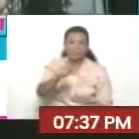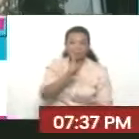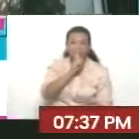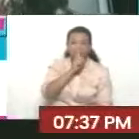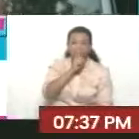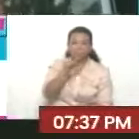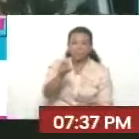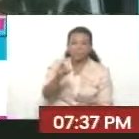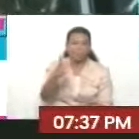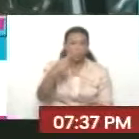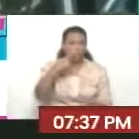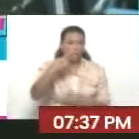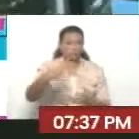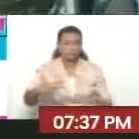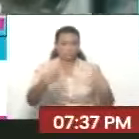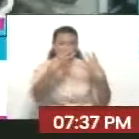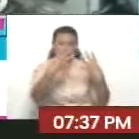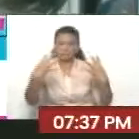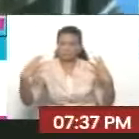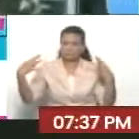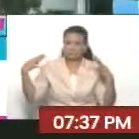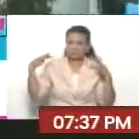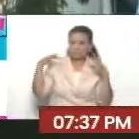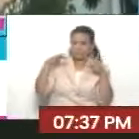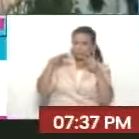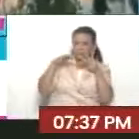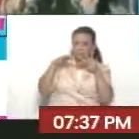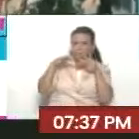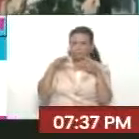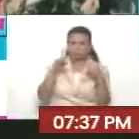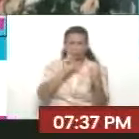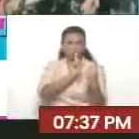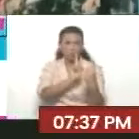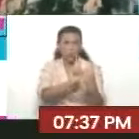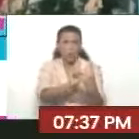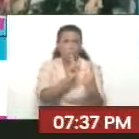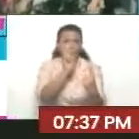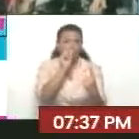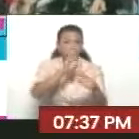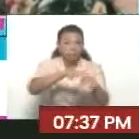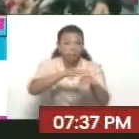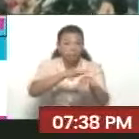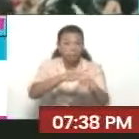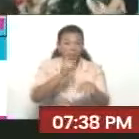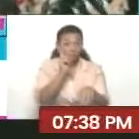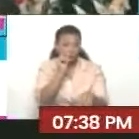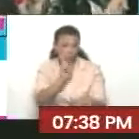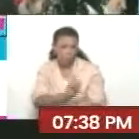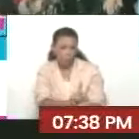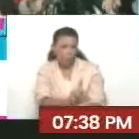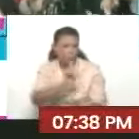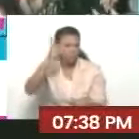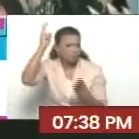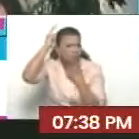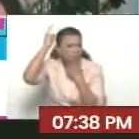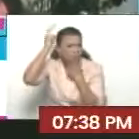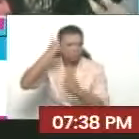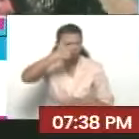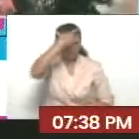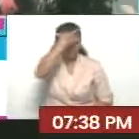Y Guaycaipuro, al verse rodeado, salió. Muchacho, muchacha. Y le